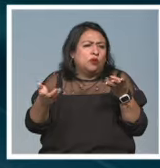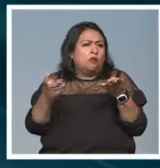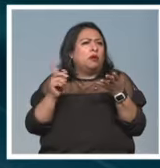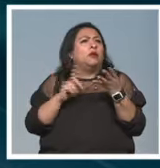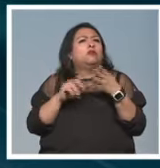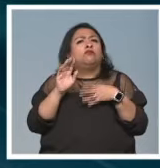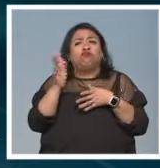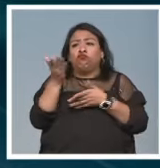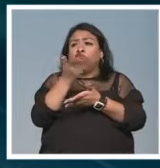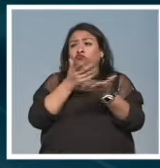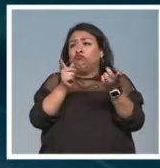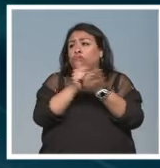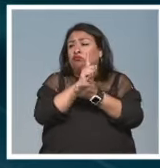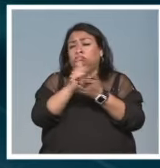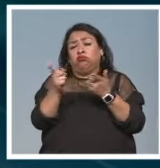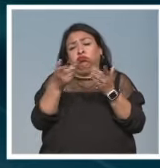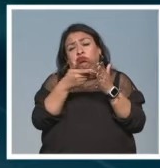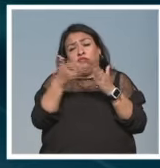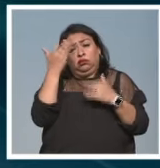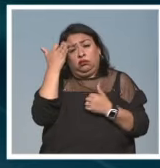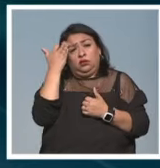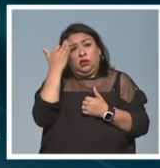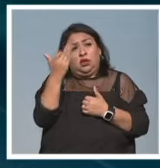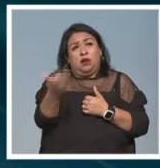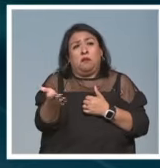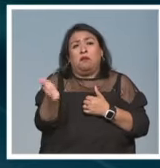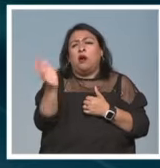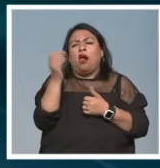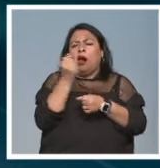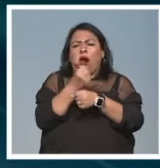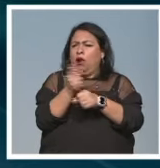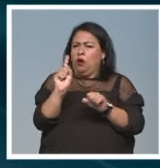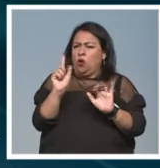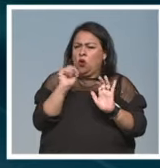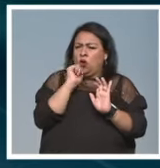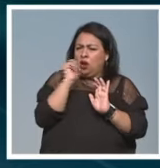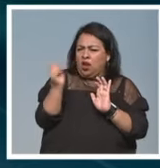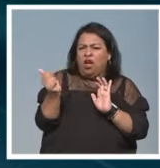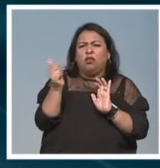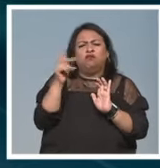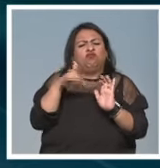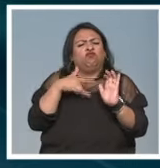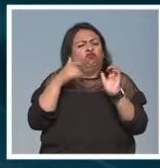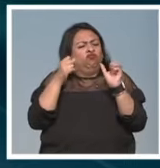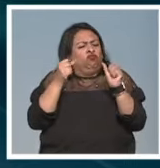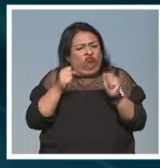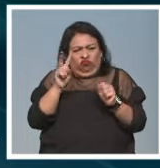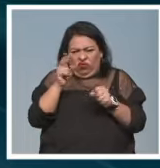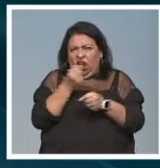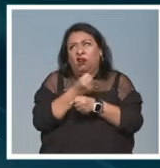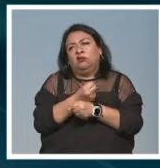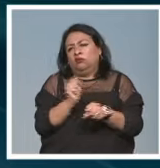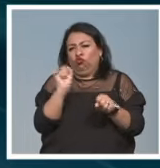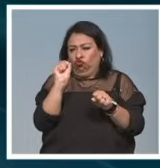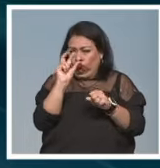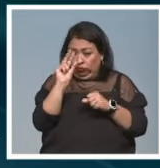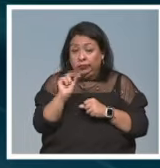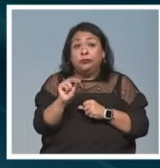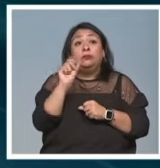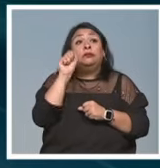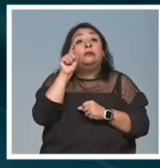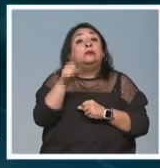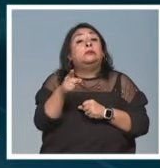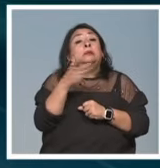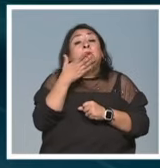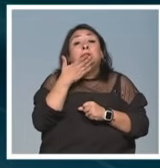y poder convivir durante largo tiempo sin aburrirse, con toda la seguridad, y algo muy bueno,